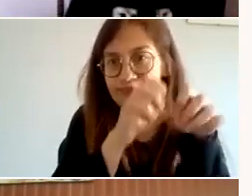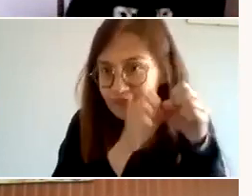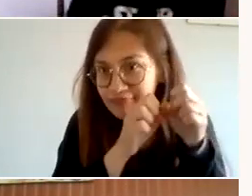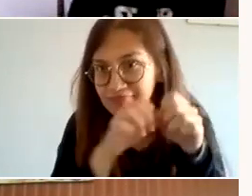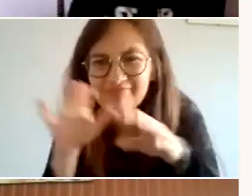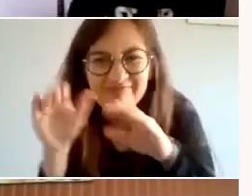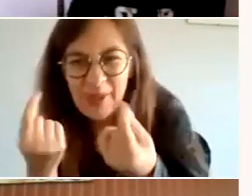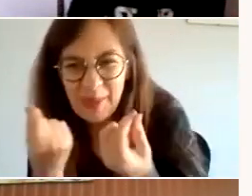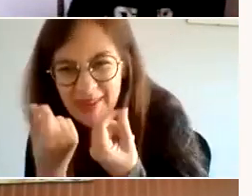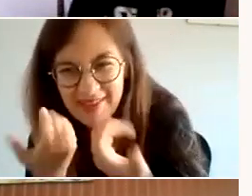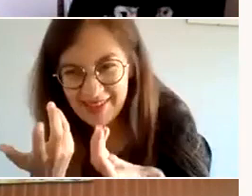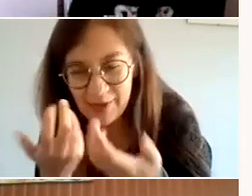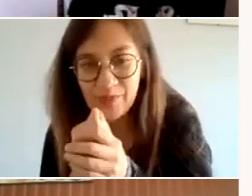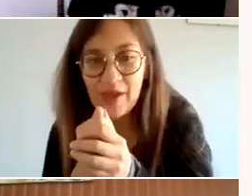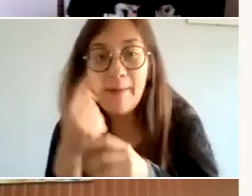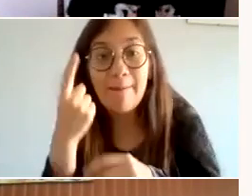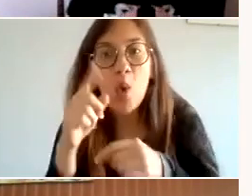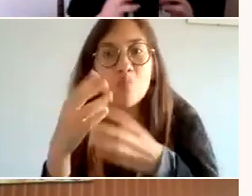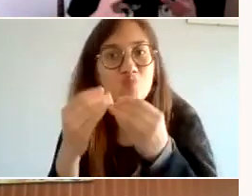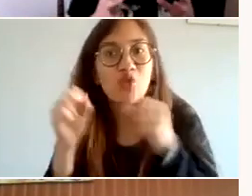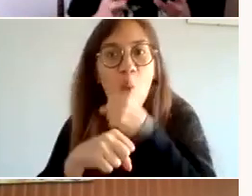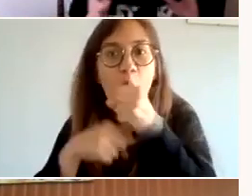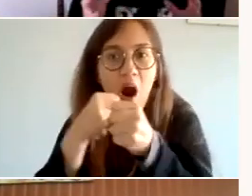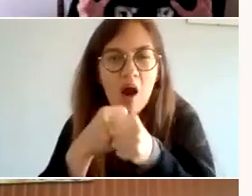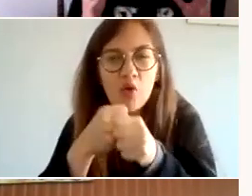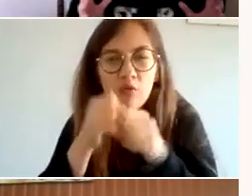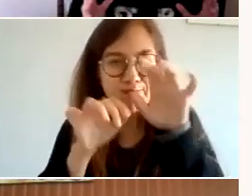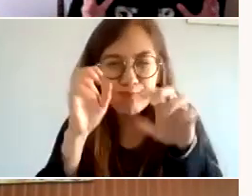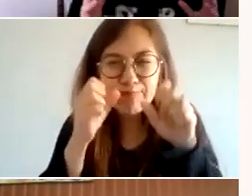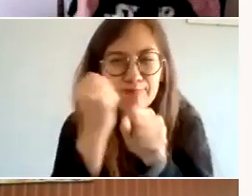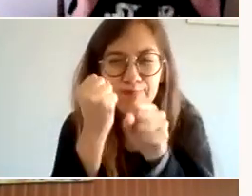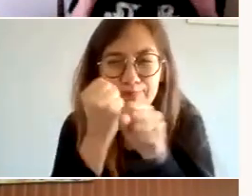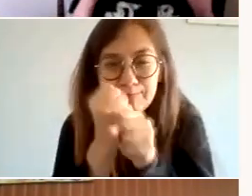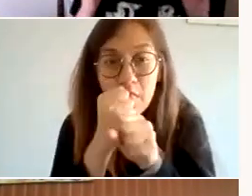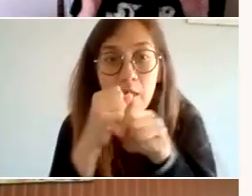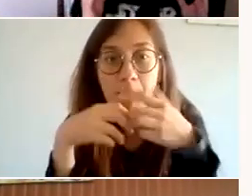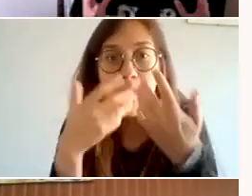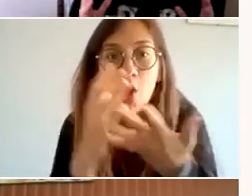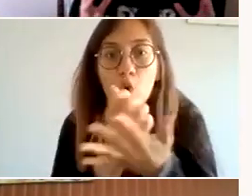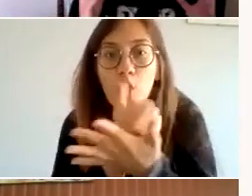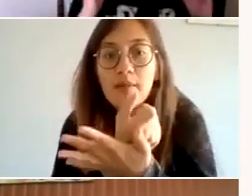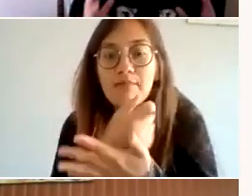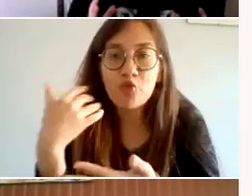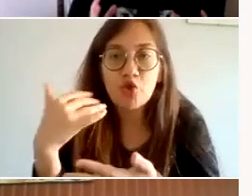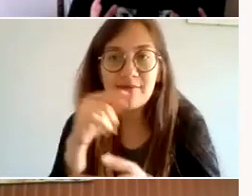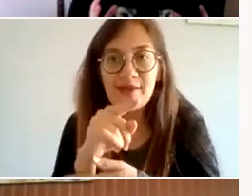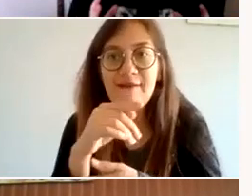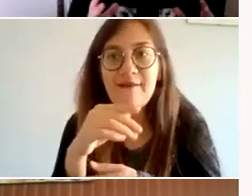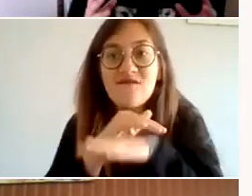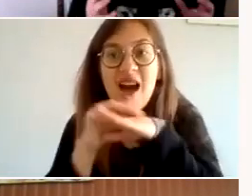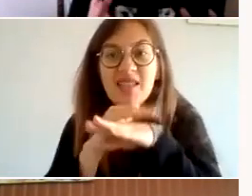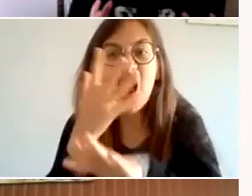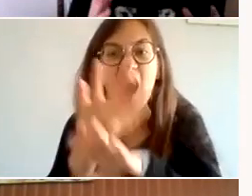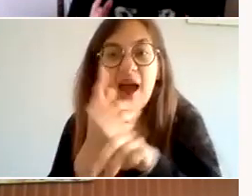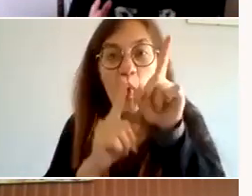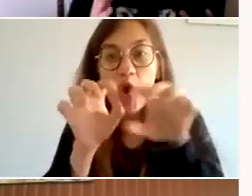pudiesen crear esos protocolos de comunicación, pero en la base primordial es que existe infraestructura física